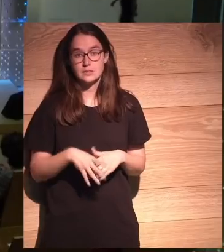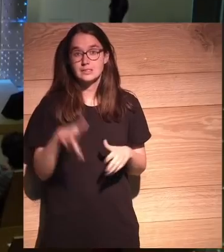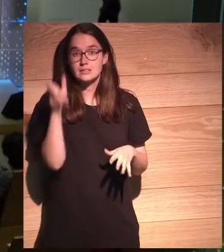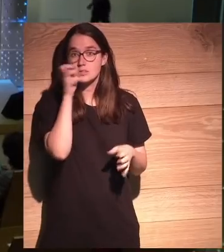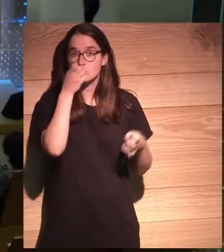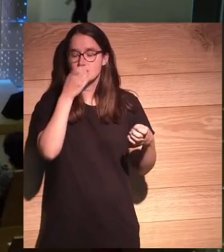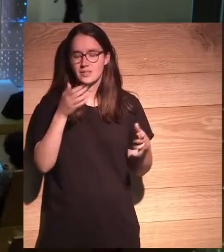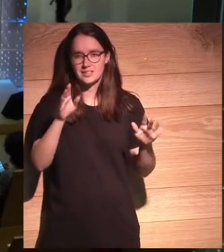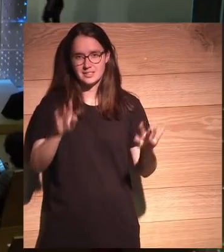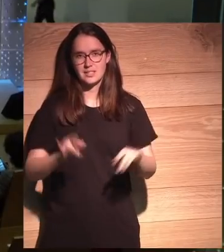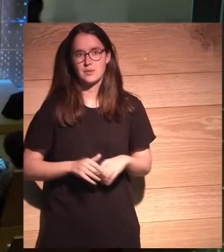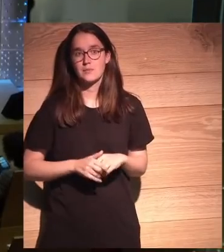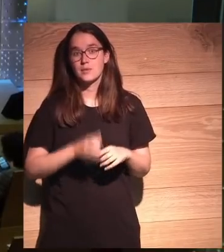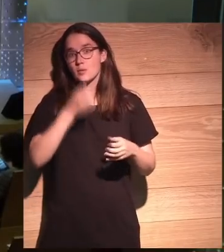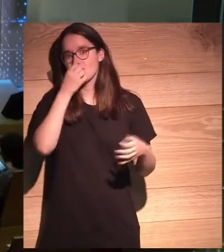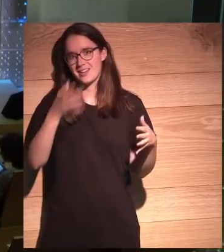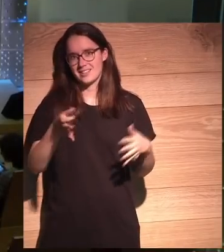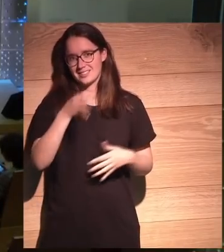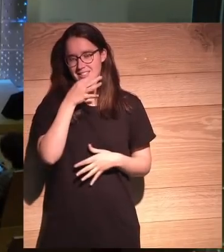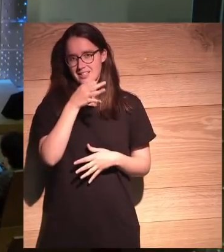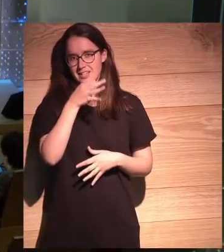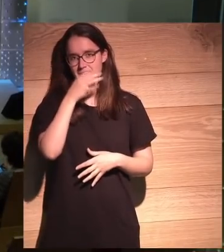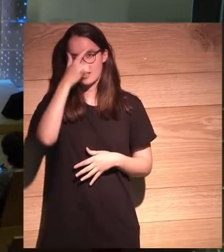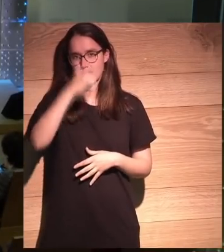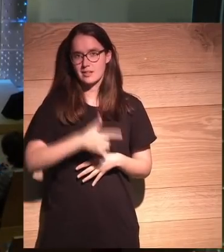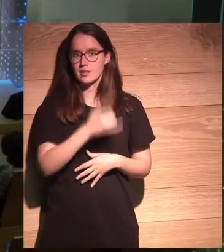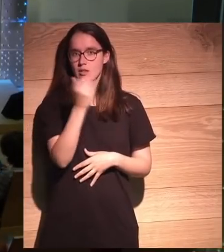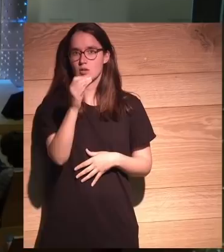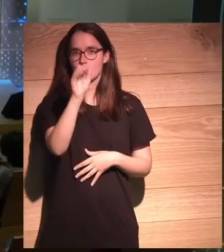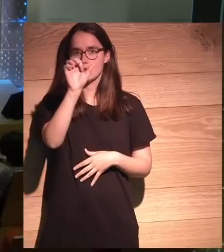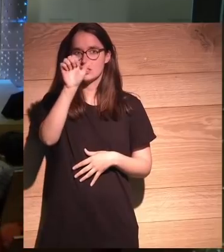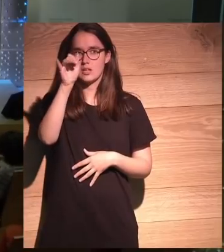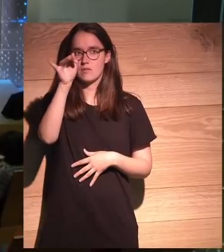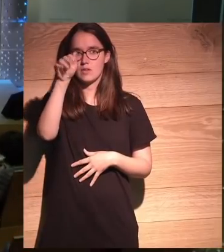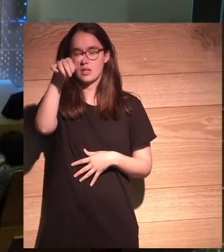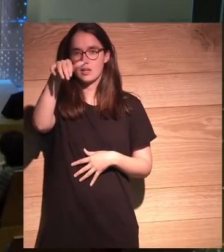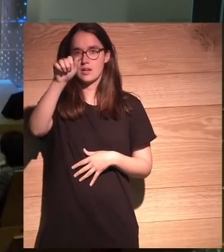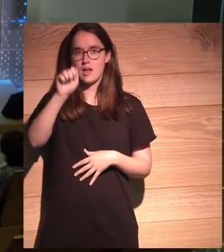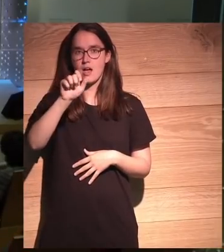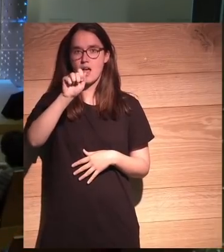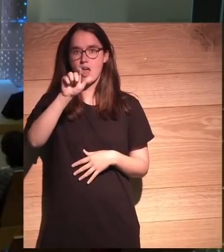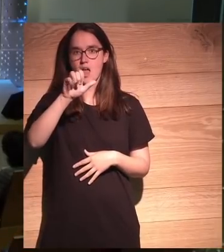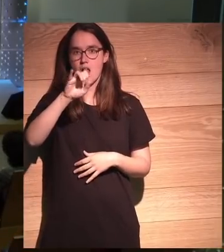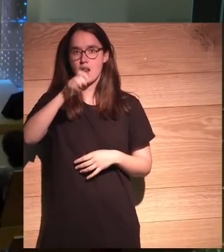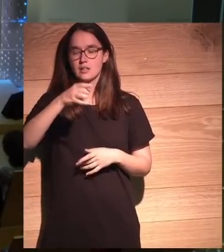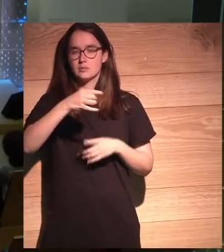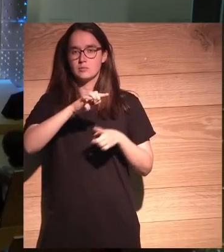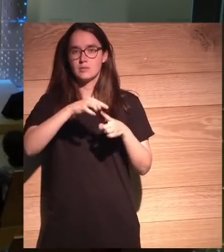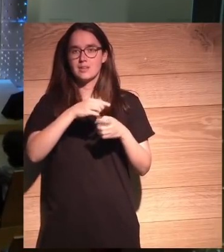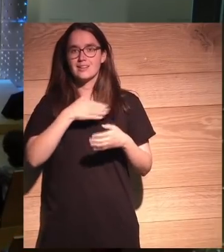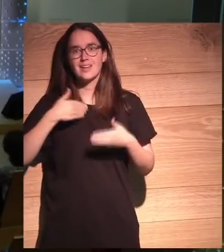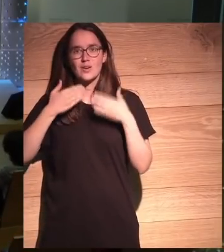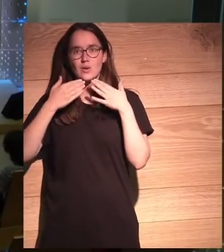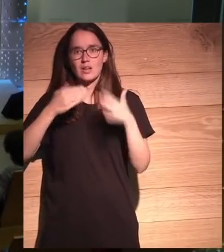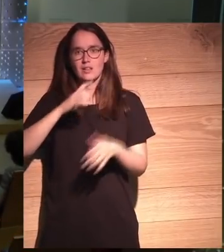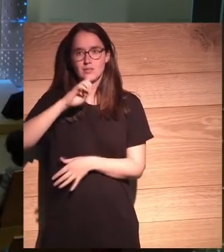¿Se oyes? Ahora sí. Bueno, buenas tardes. Yo soy Josefina Lix y bueno, quiero dar las gracias a